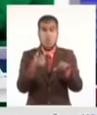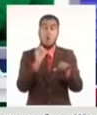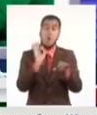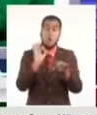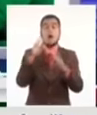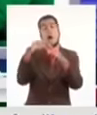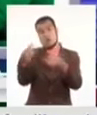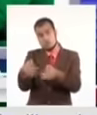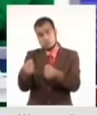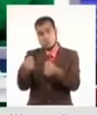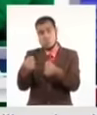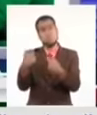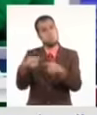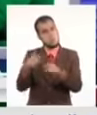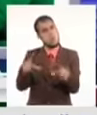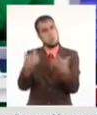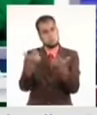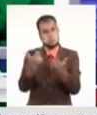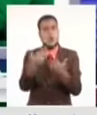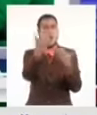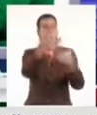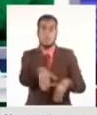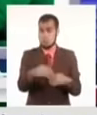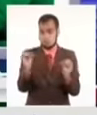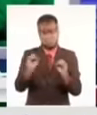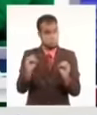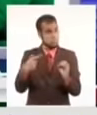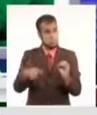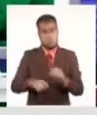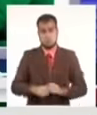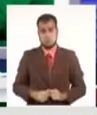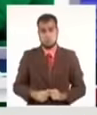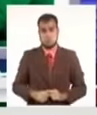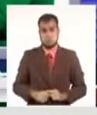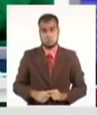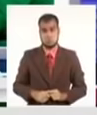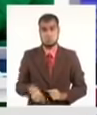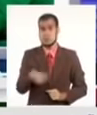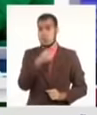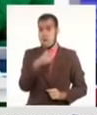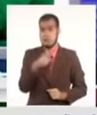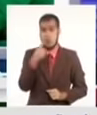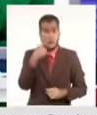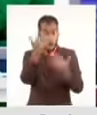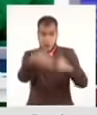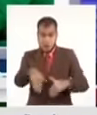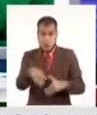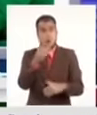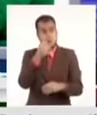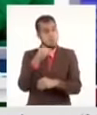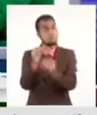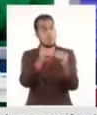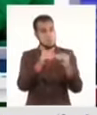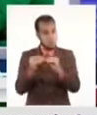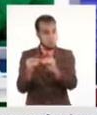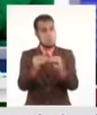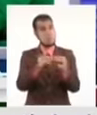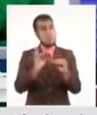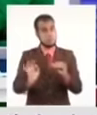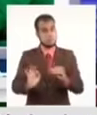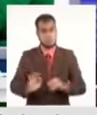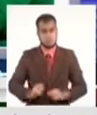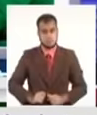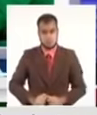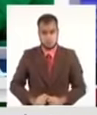el aislamiento y el ingreso domiciliario, porque si no contagian a la familia dentro de su propio